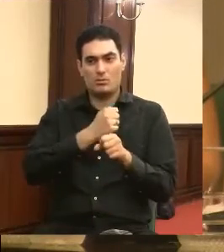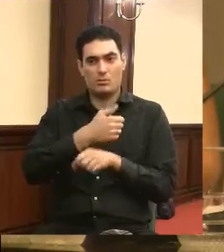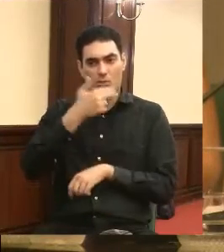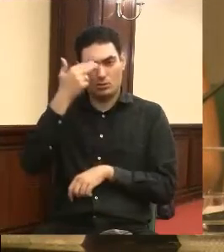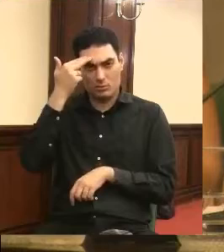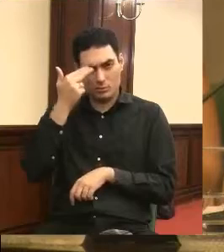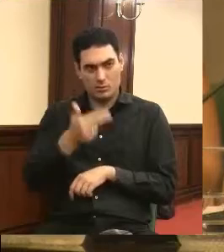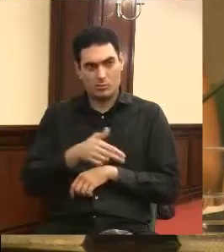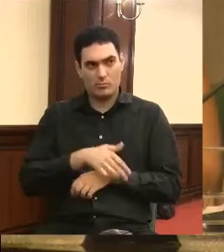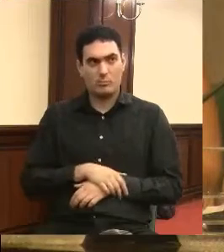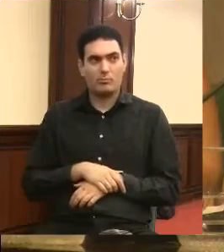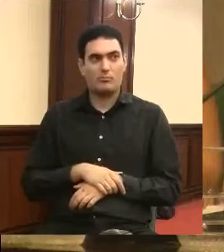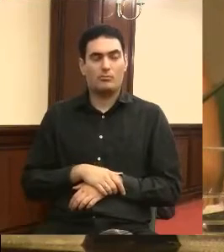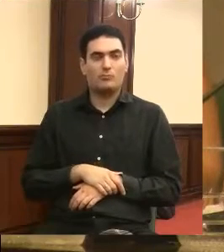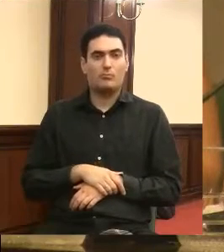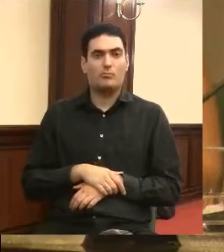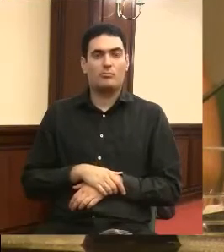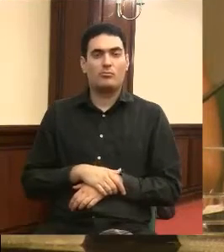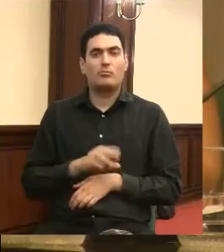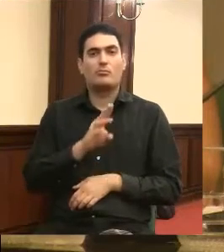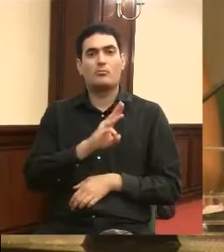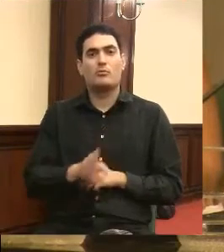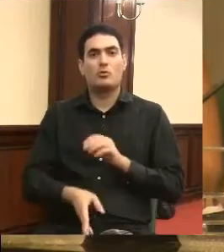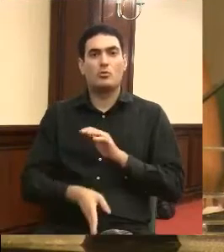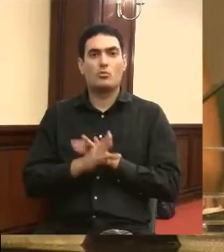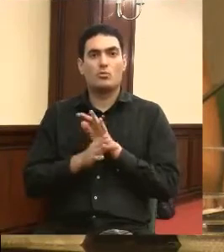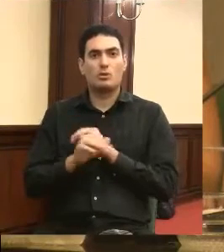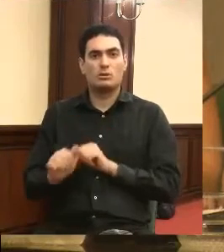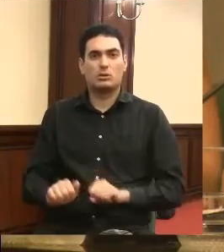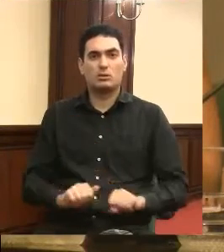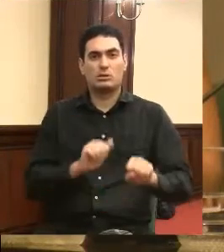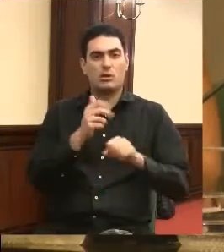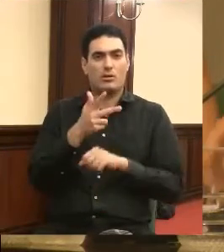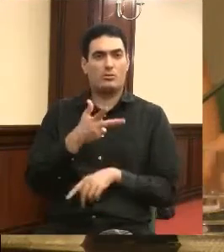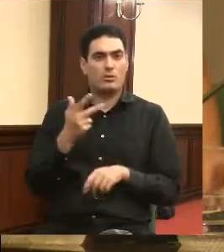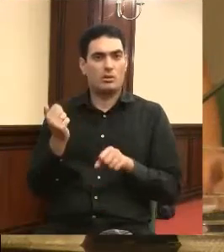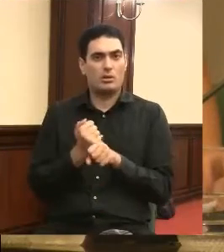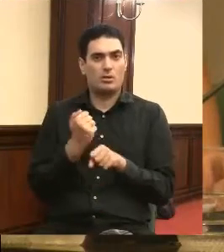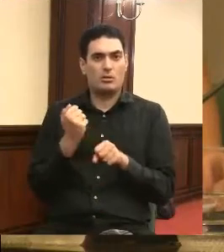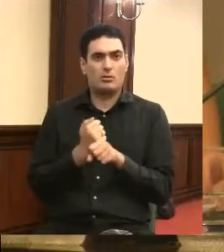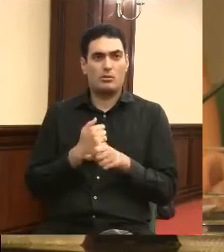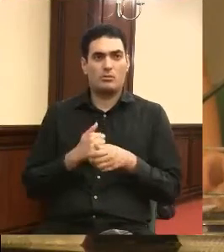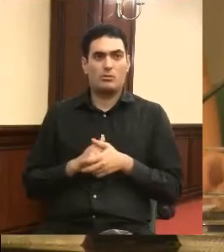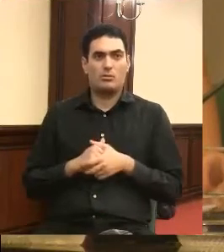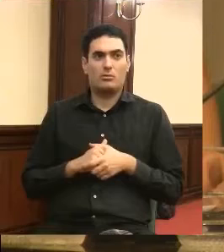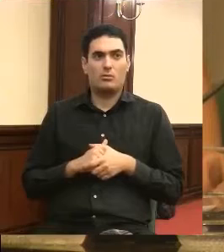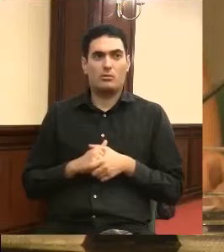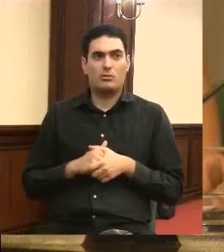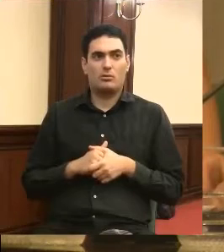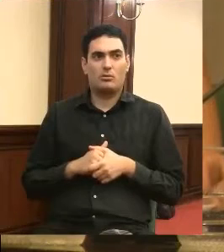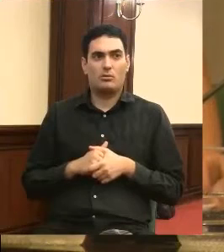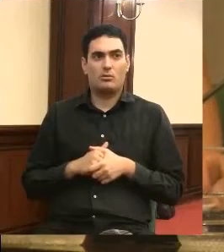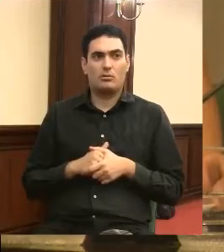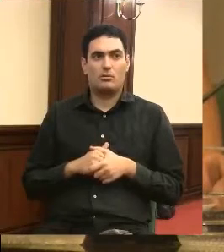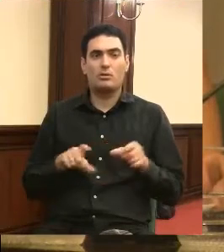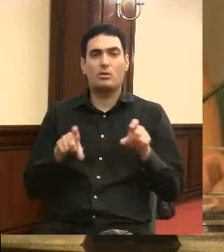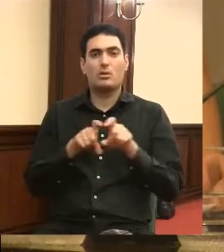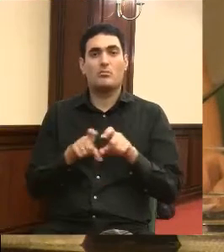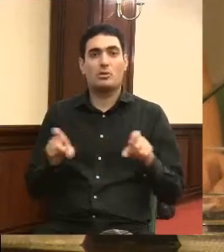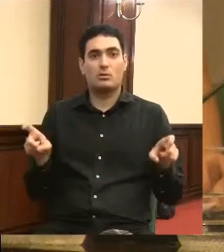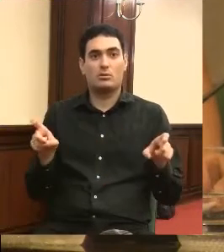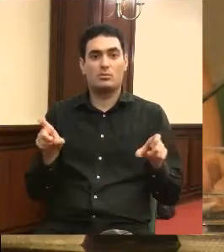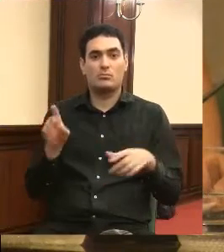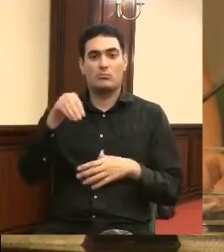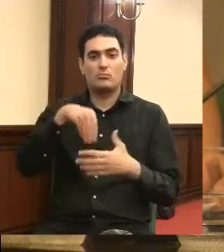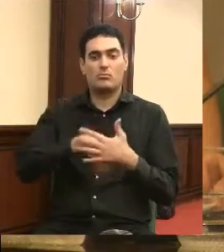contra de la moción por respeto a los trabajadores de Virgin. El Partido Popular seguirá defendiendo los derechos de los trabajadores